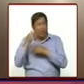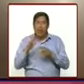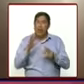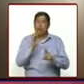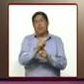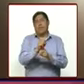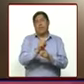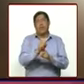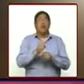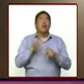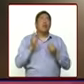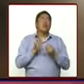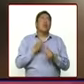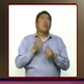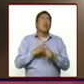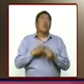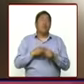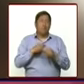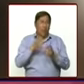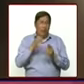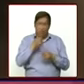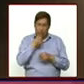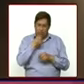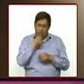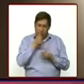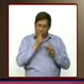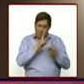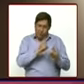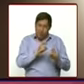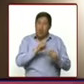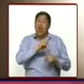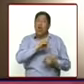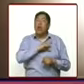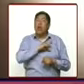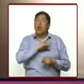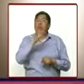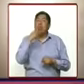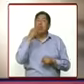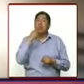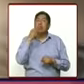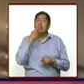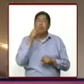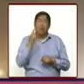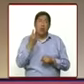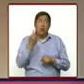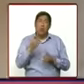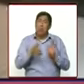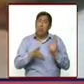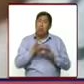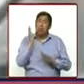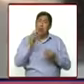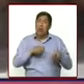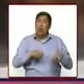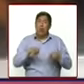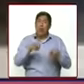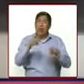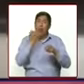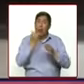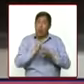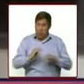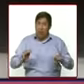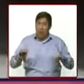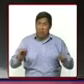de edad. En primera instancia, en la entrevista preliminar policial que da él, indica de que solo se fue de viajes con las niñas